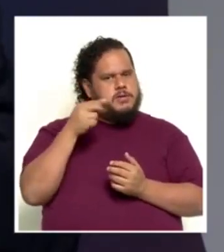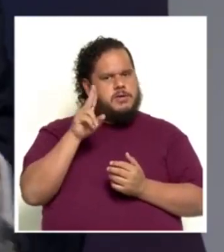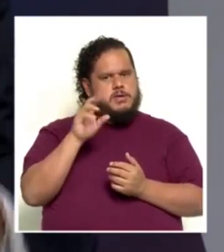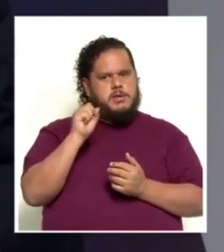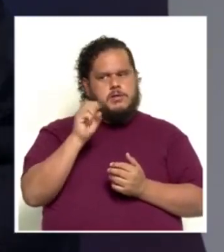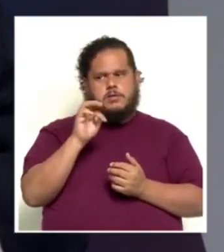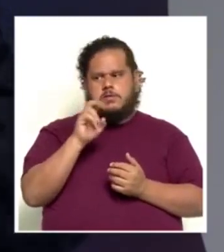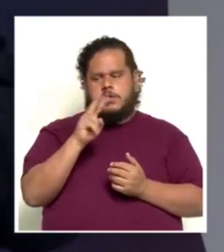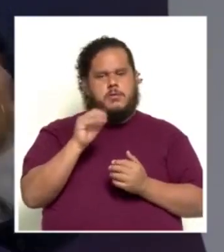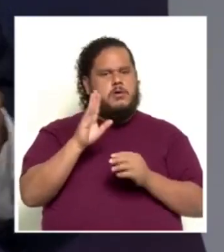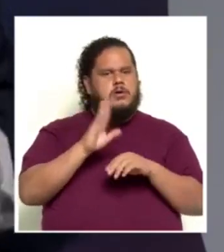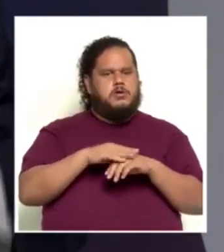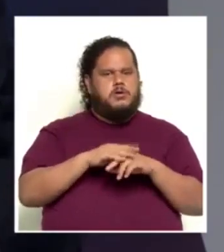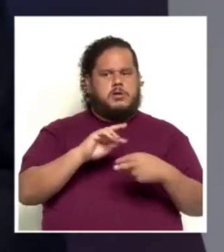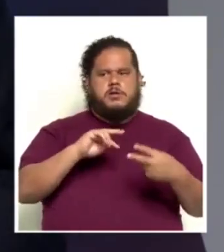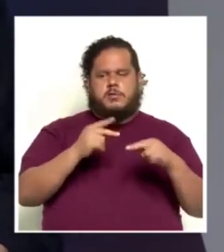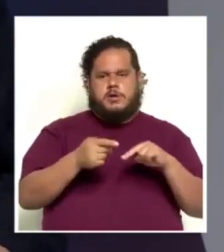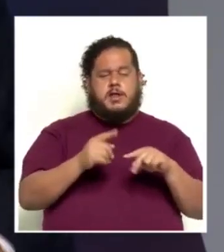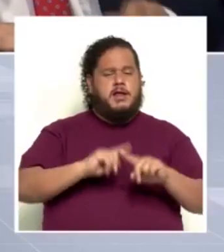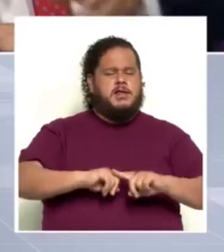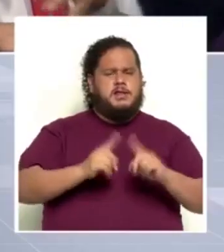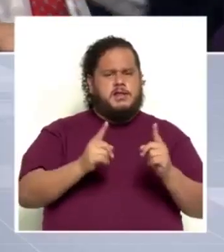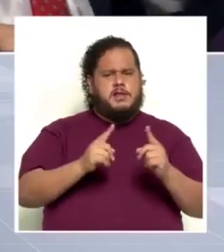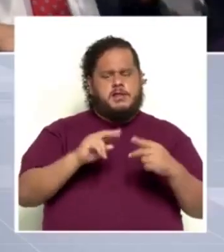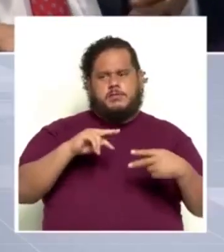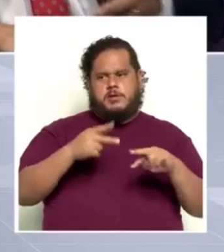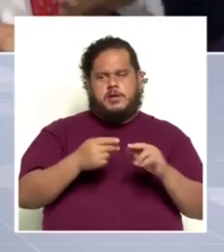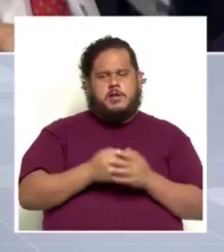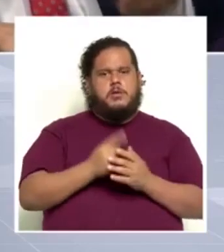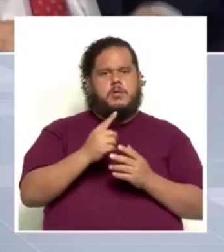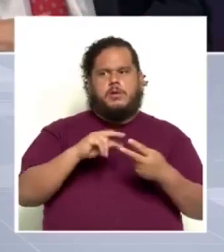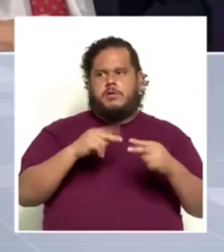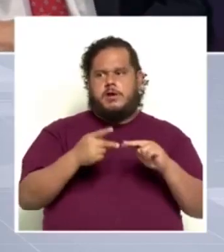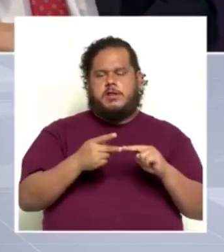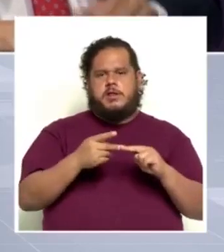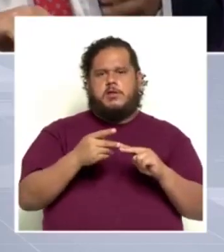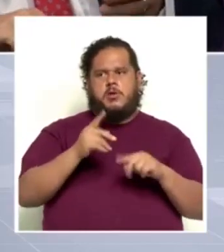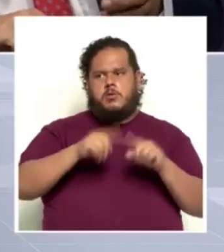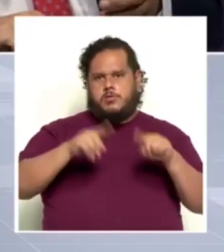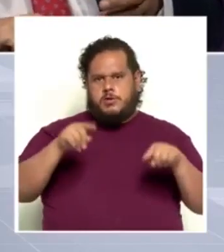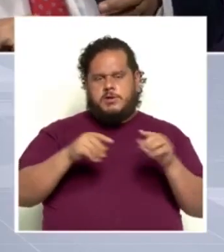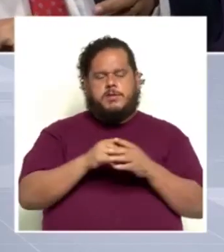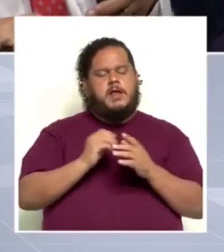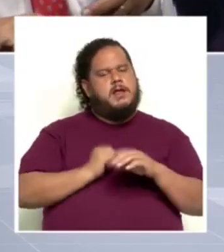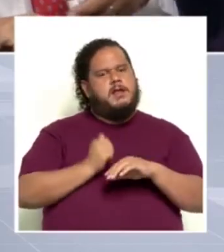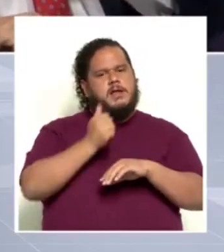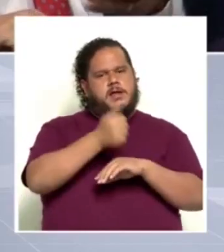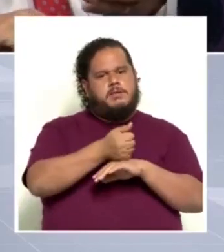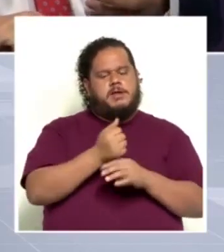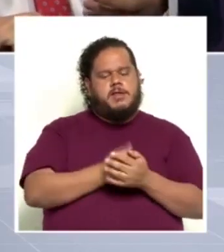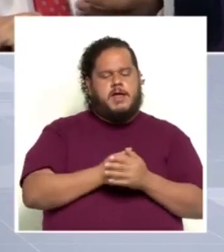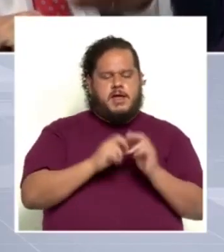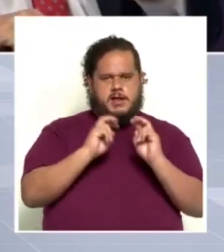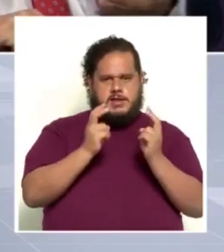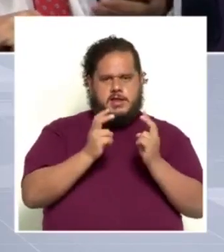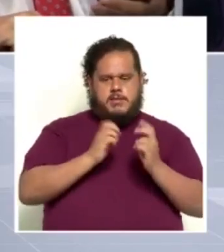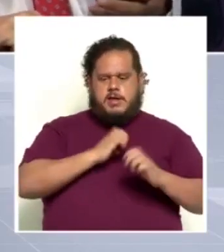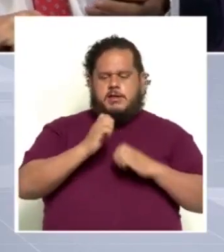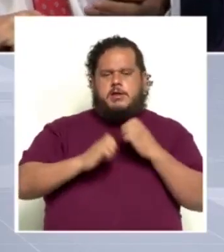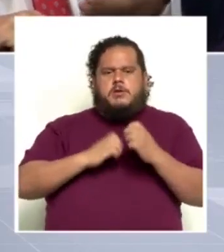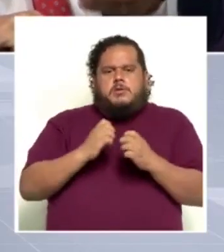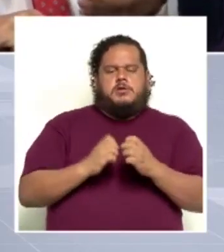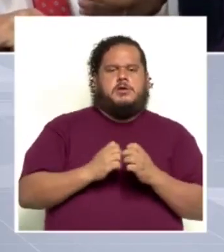sobre las polarizaciones, las distintas polarizaciones, una polarización múltiple, la que plantea, el tema de lo